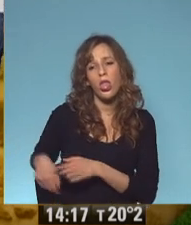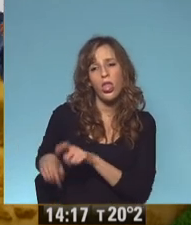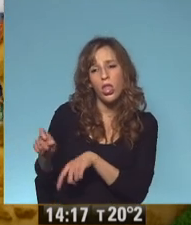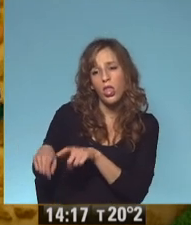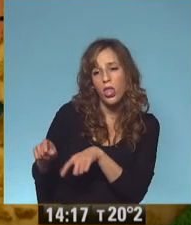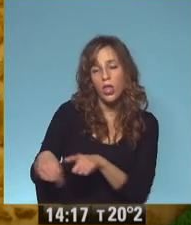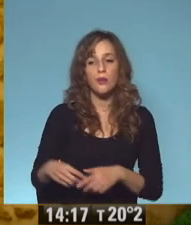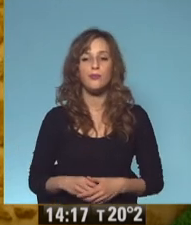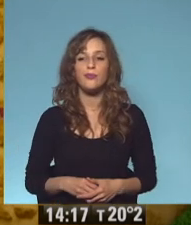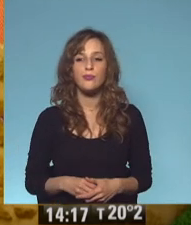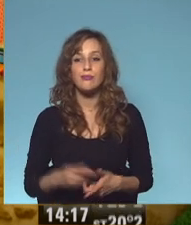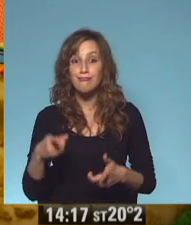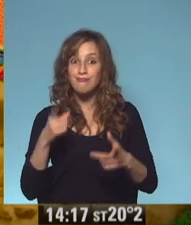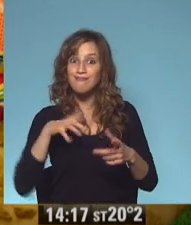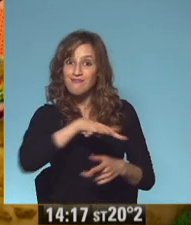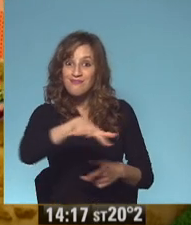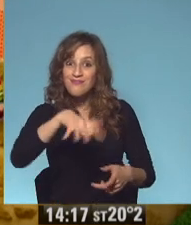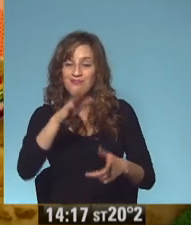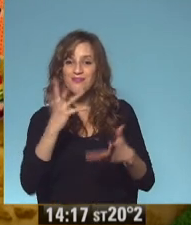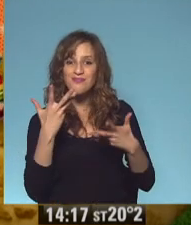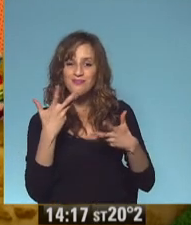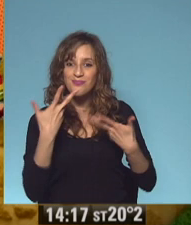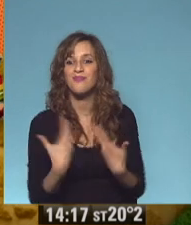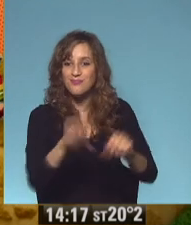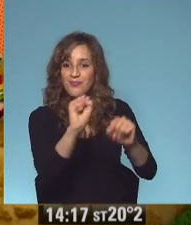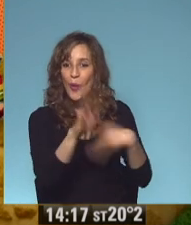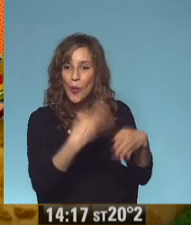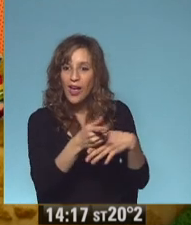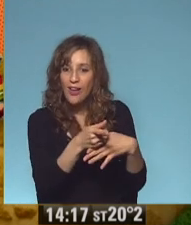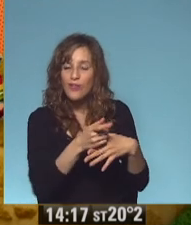¡Acá están las tacitas! ¡Sí!